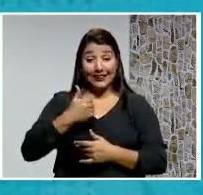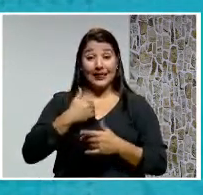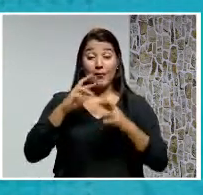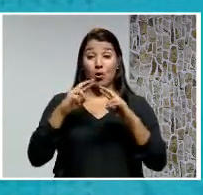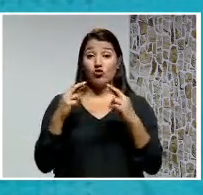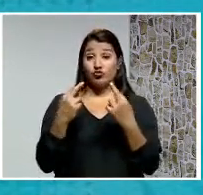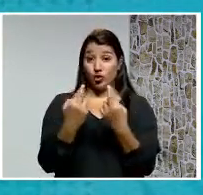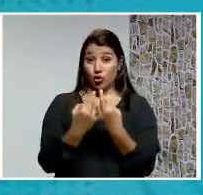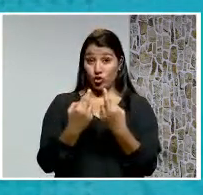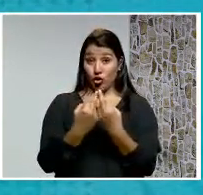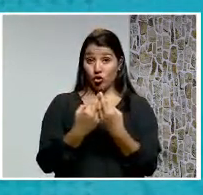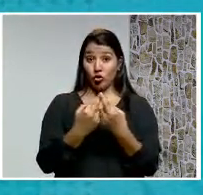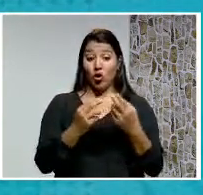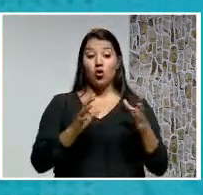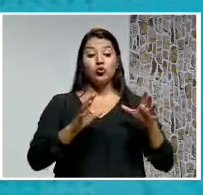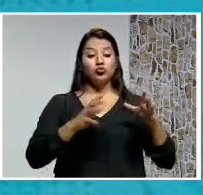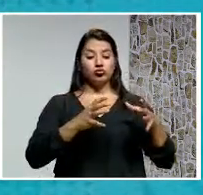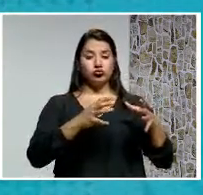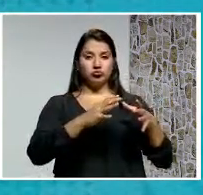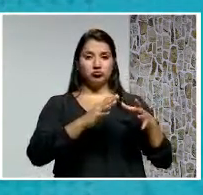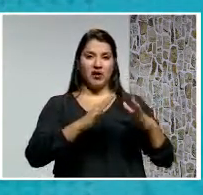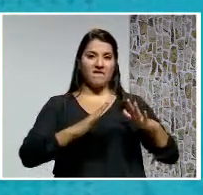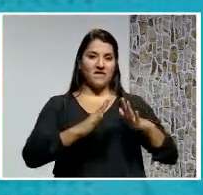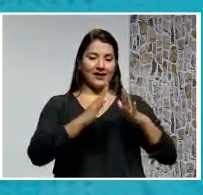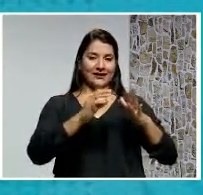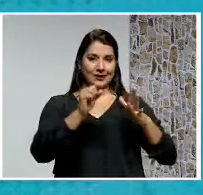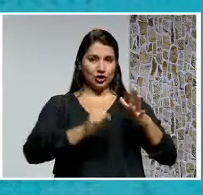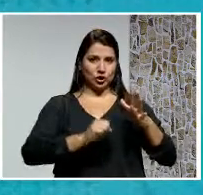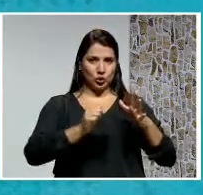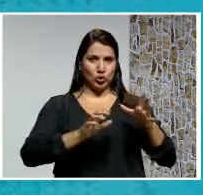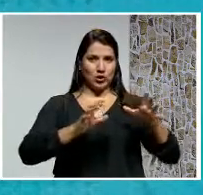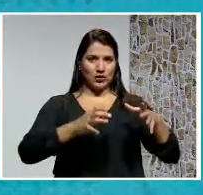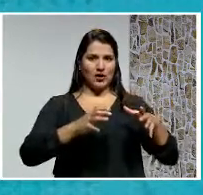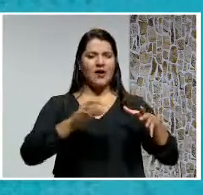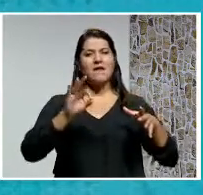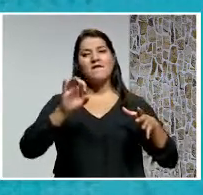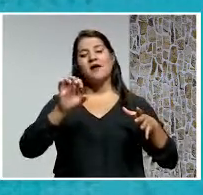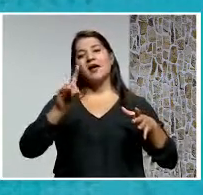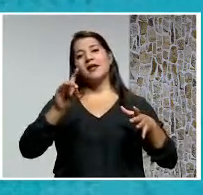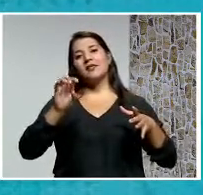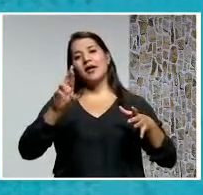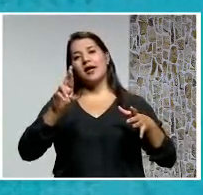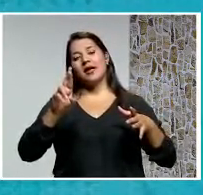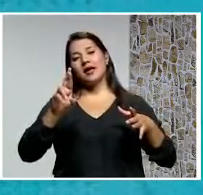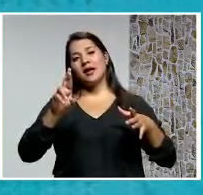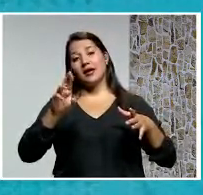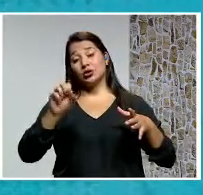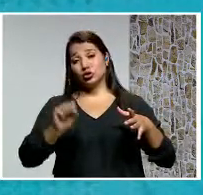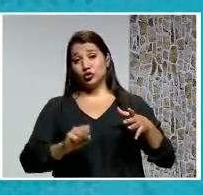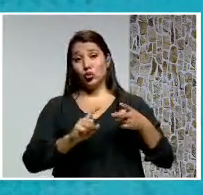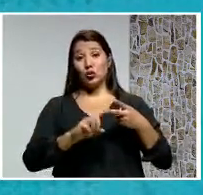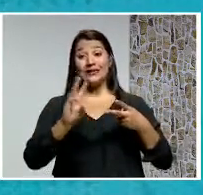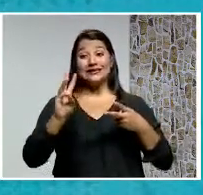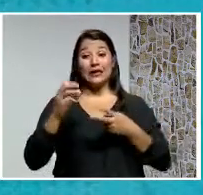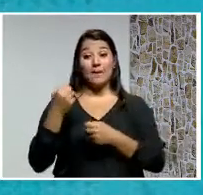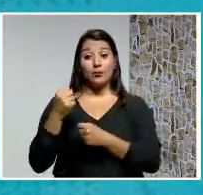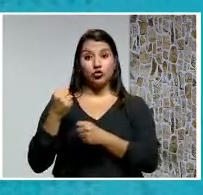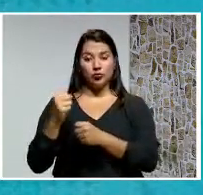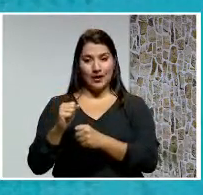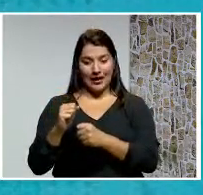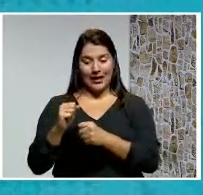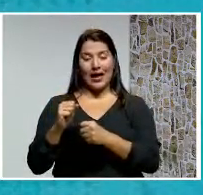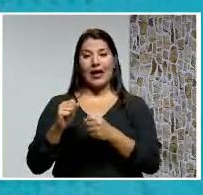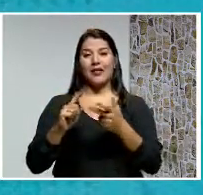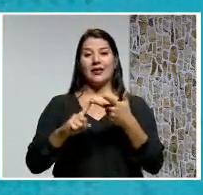el Frente Sur, donde va a estar el Sur, las 6 municipalidades del Sur,